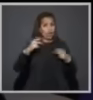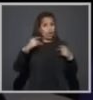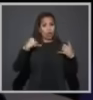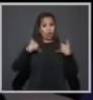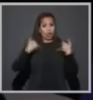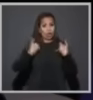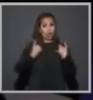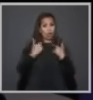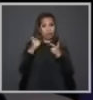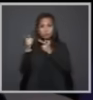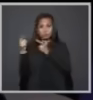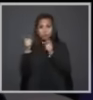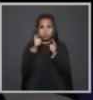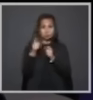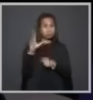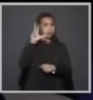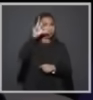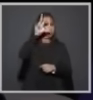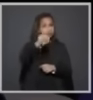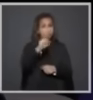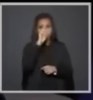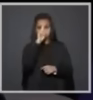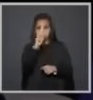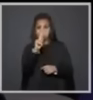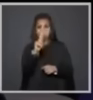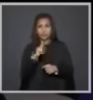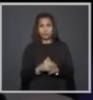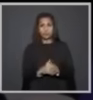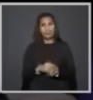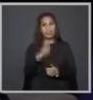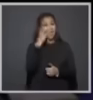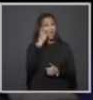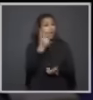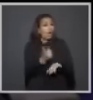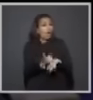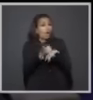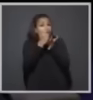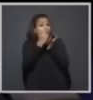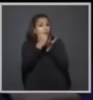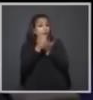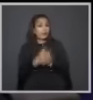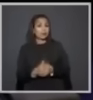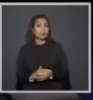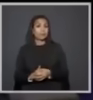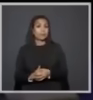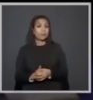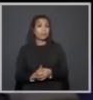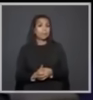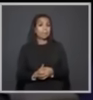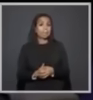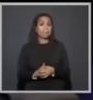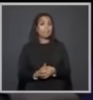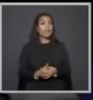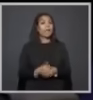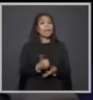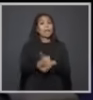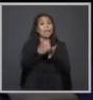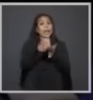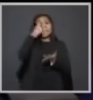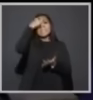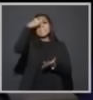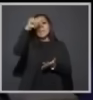Esto va a ayudar mucho para que se consiga la paz,